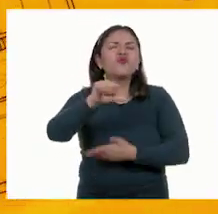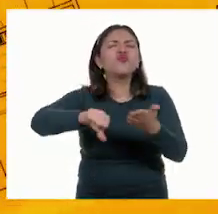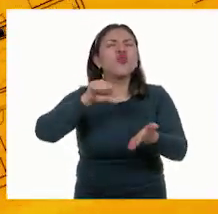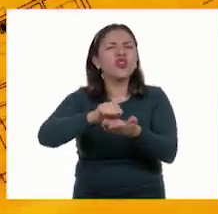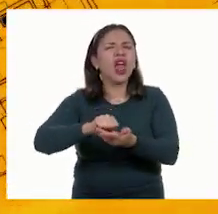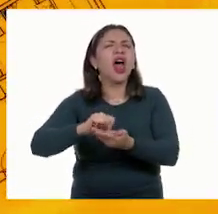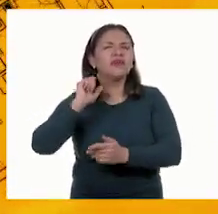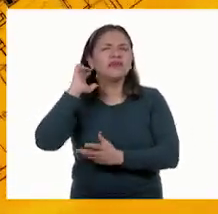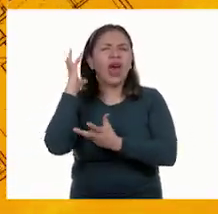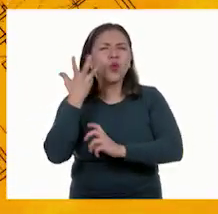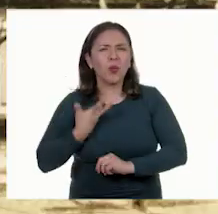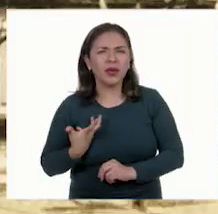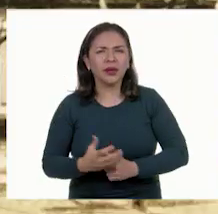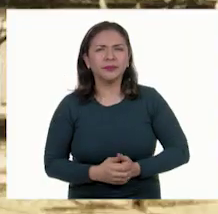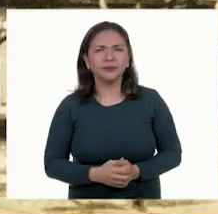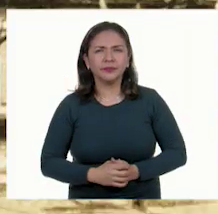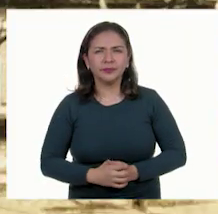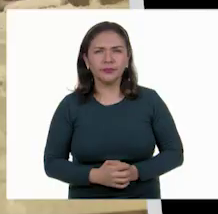Tacubaya.